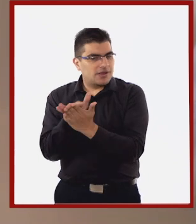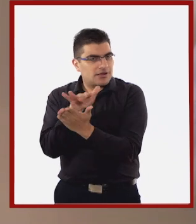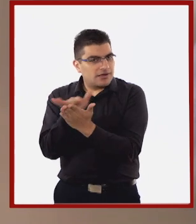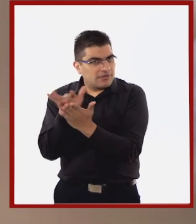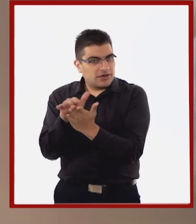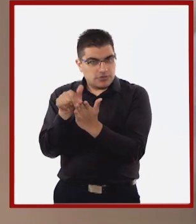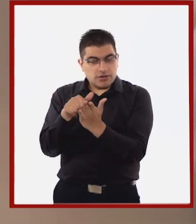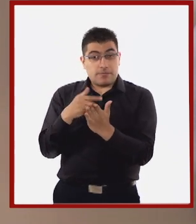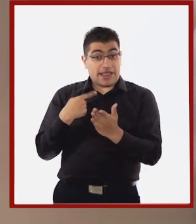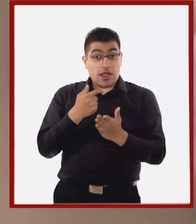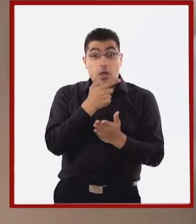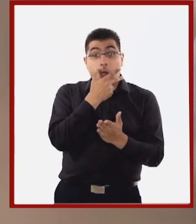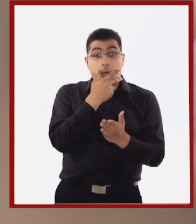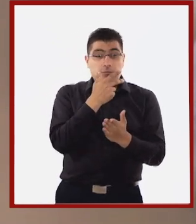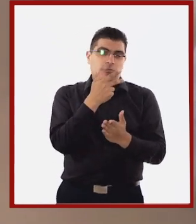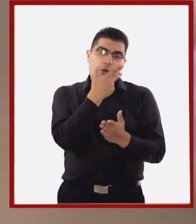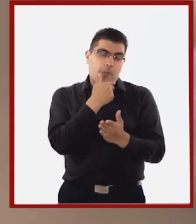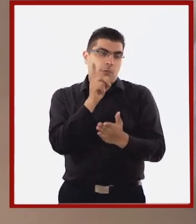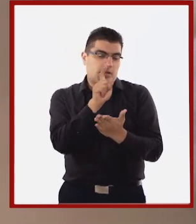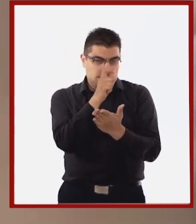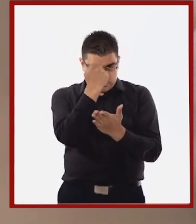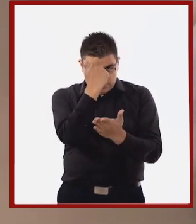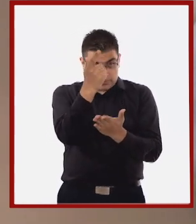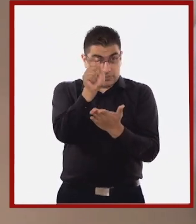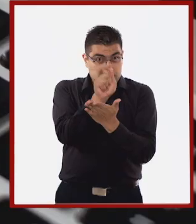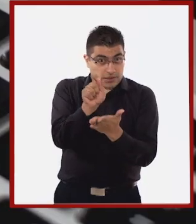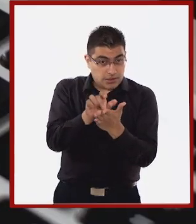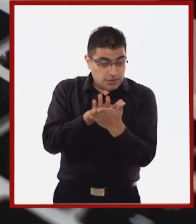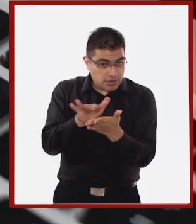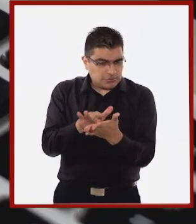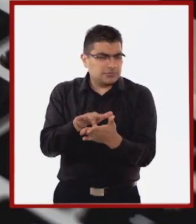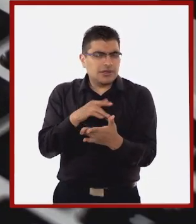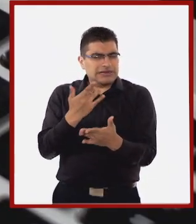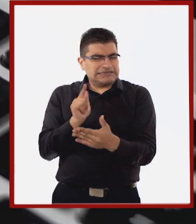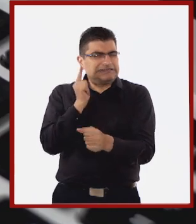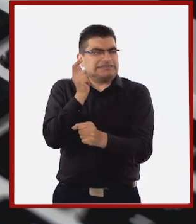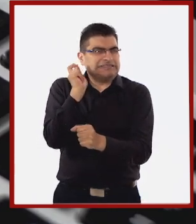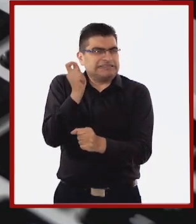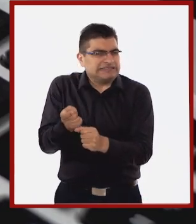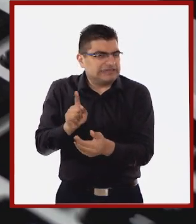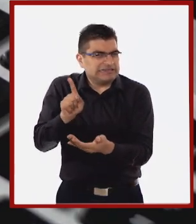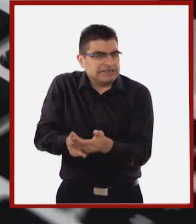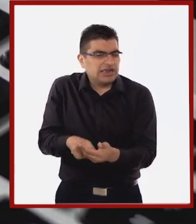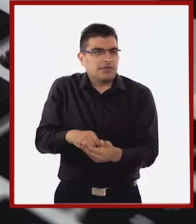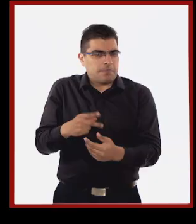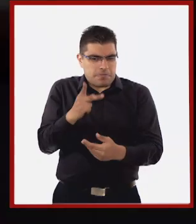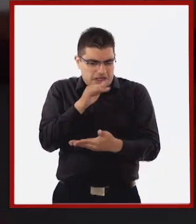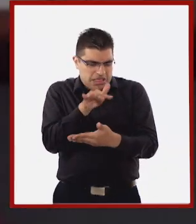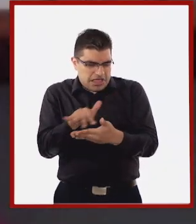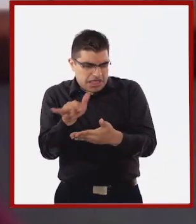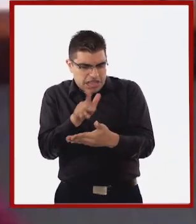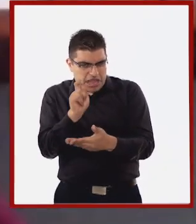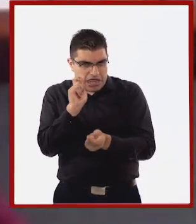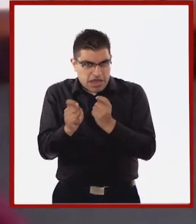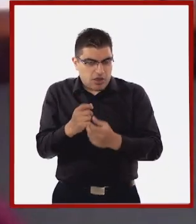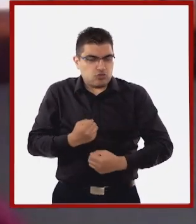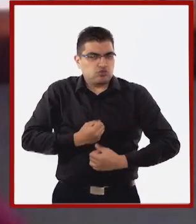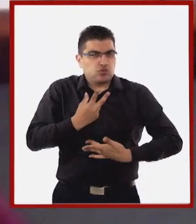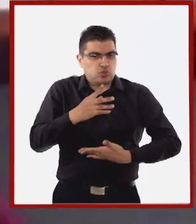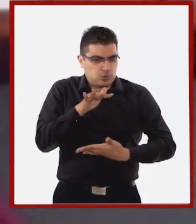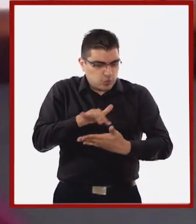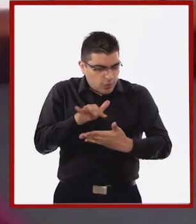autor del libro, sino con el libro mismo, con sus personajes, con sus voces, con sus palabras incluso, ¿no? Con